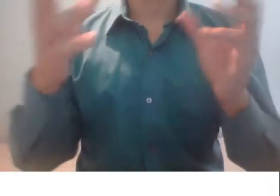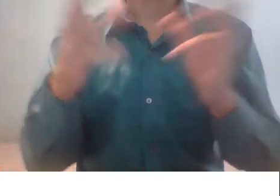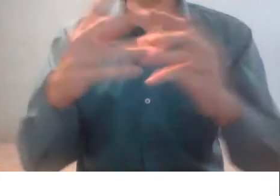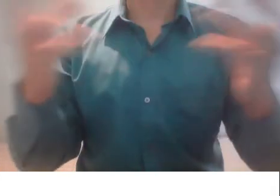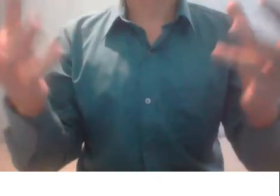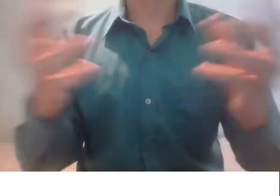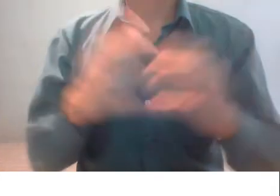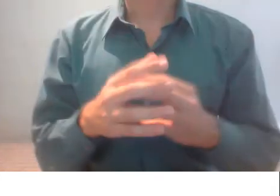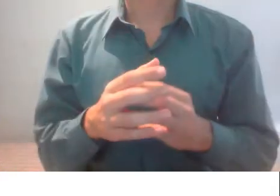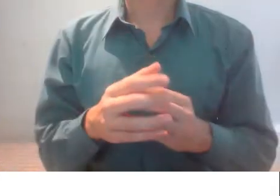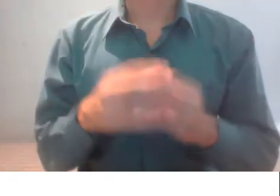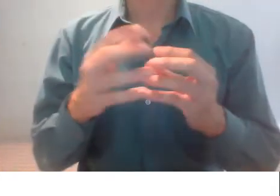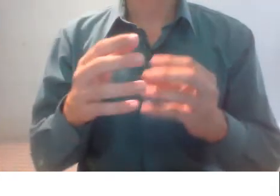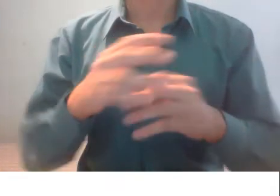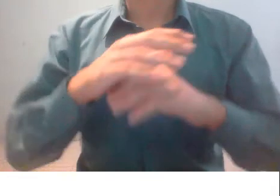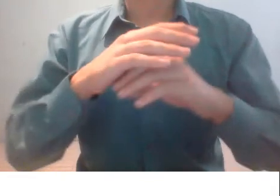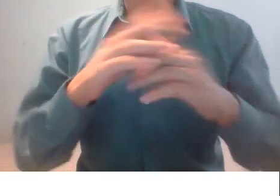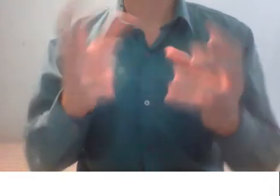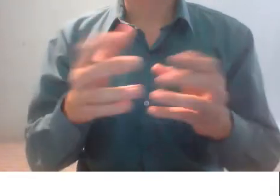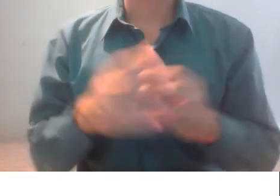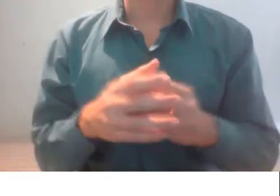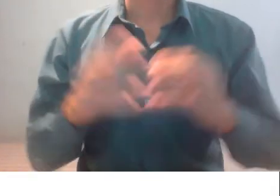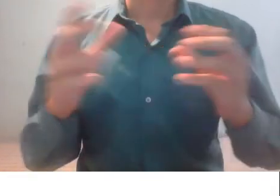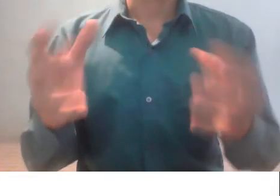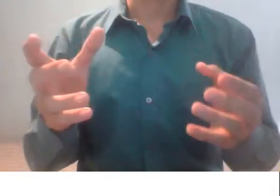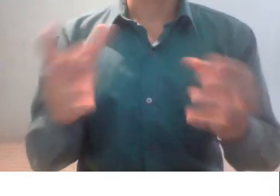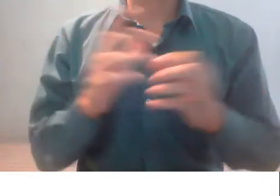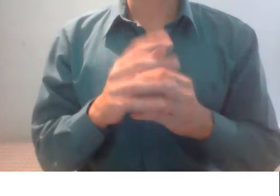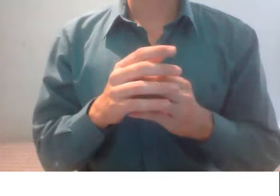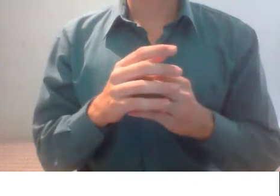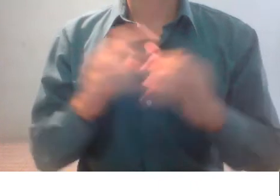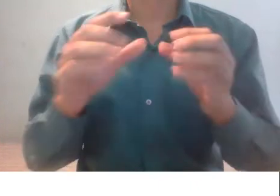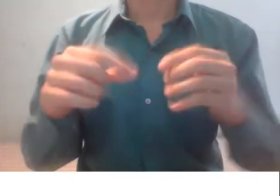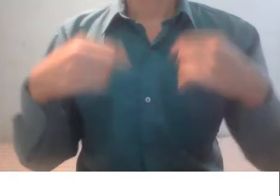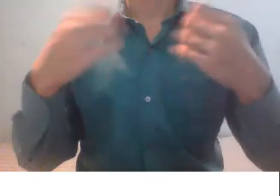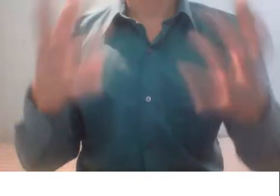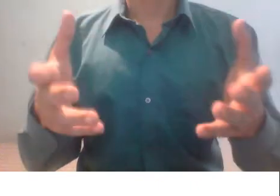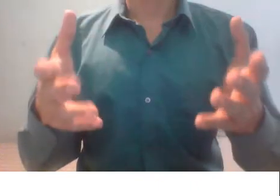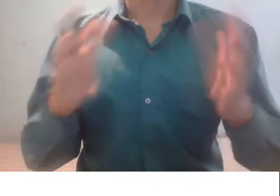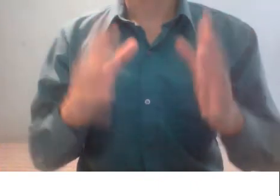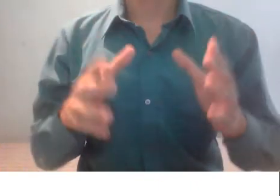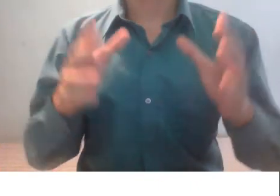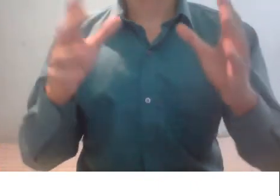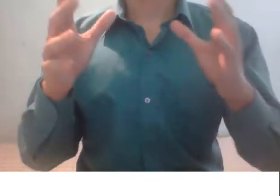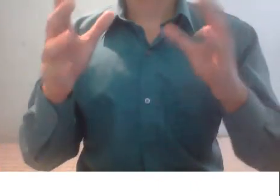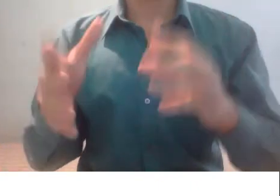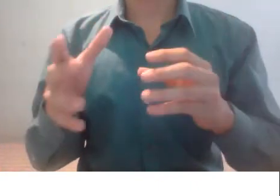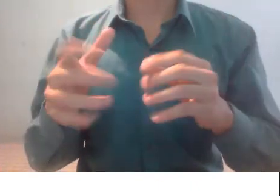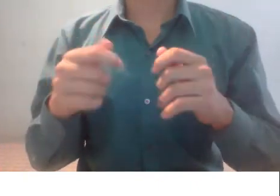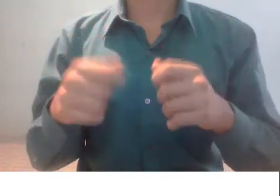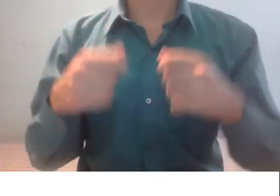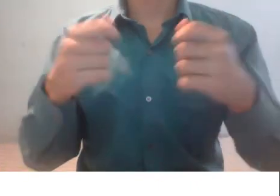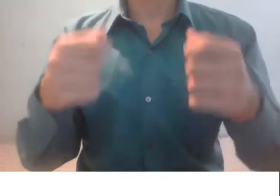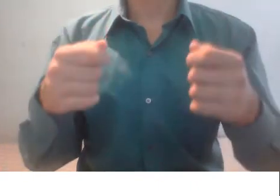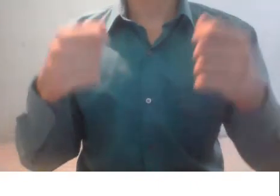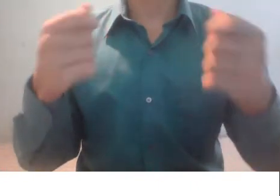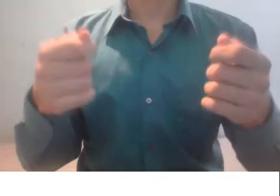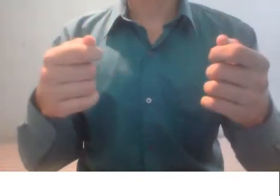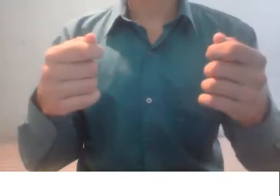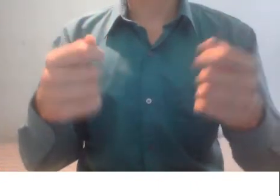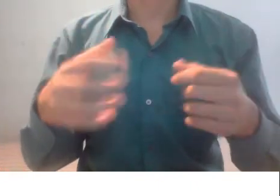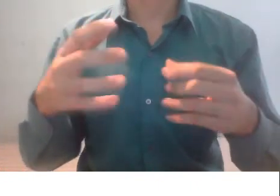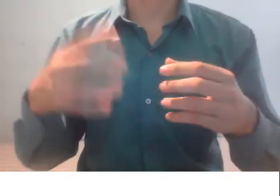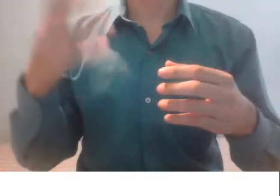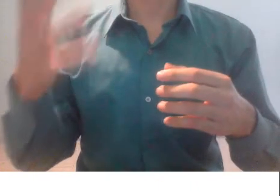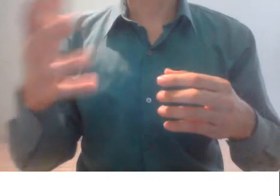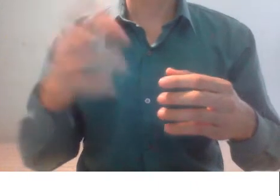bueno, llegar a un acuerdo con el SAT, en vez de decirle no te voy a pagar nada, mejor llegar a un acuerdo y decir déjame pagar en cantidades pequeñas y pues esto me va a